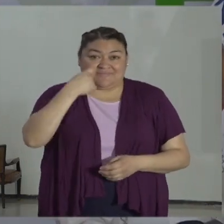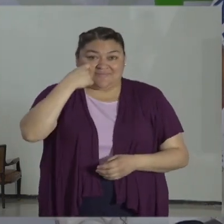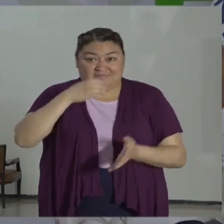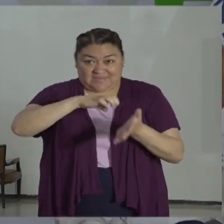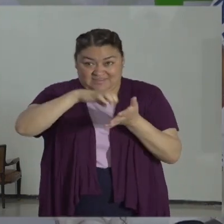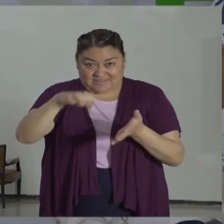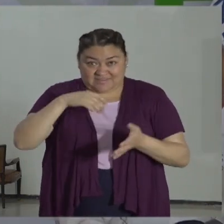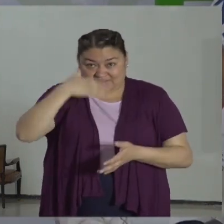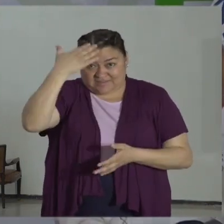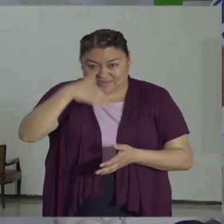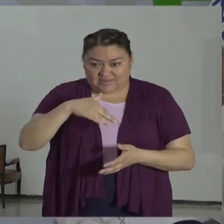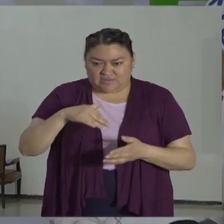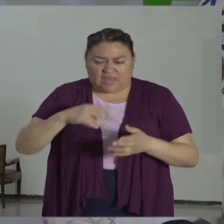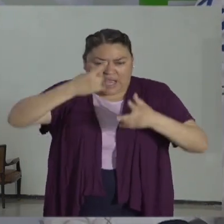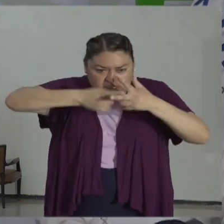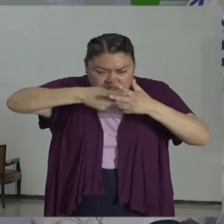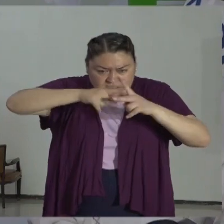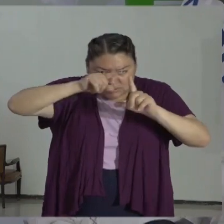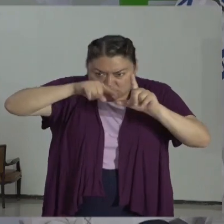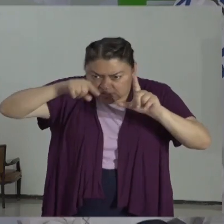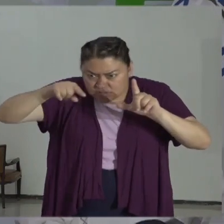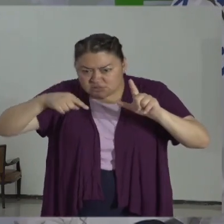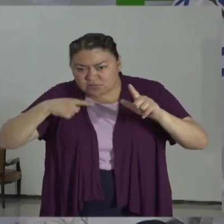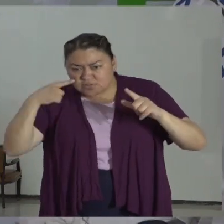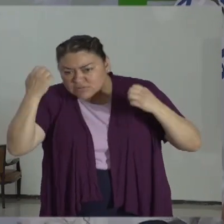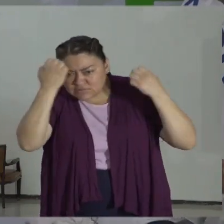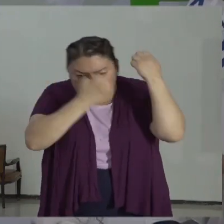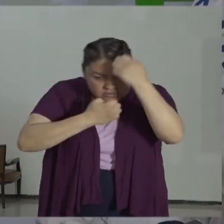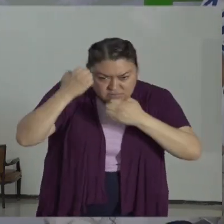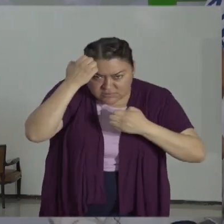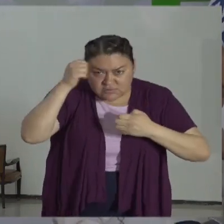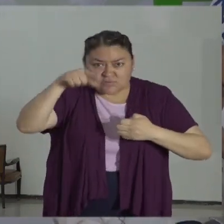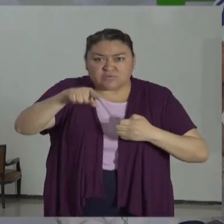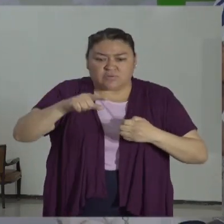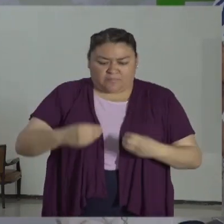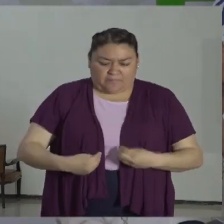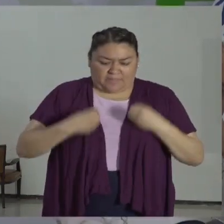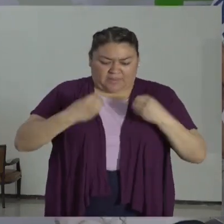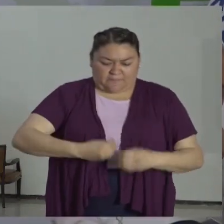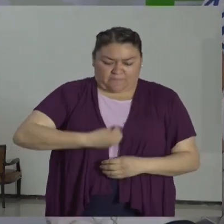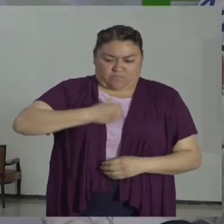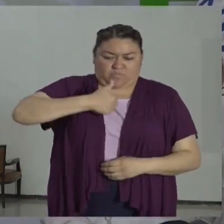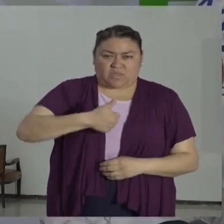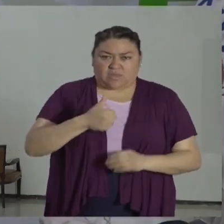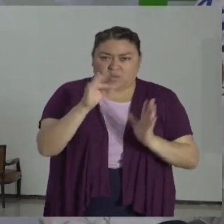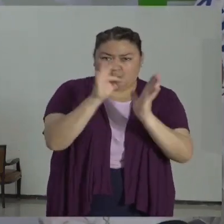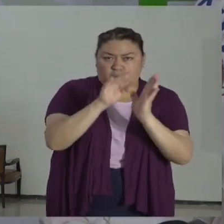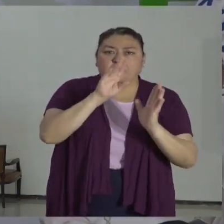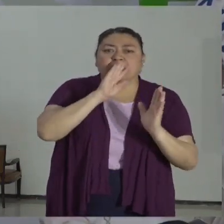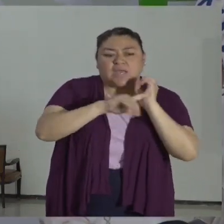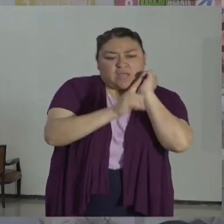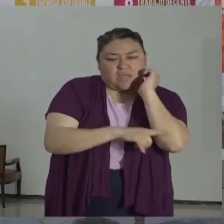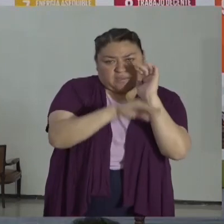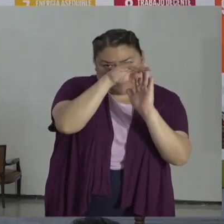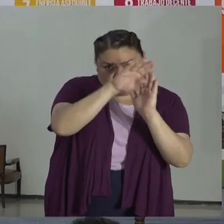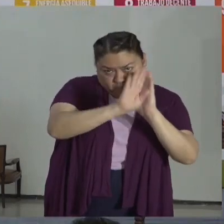en economía por la Universidad McGill, también en la ciudad de Montreal, Canadá. Habla